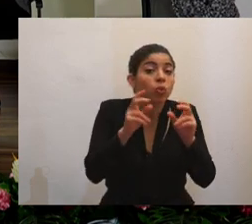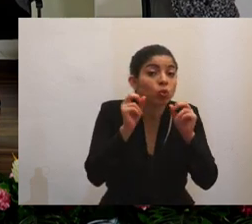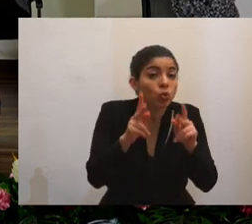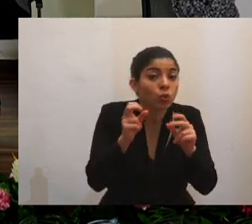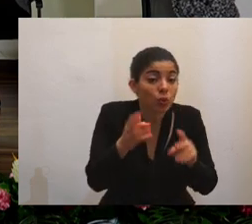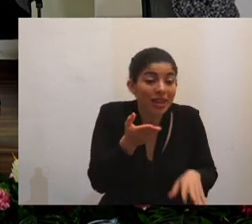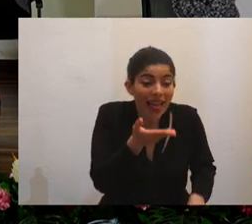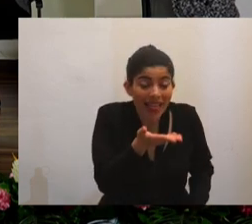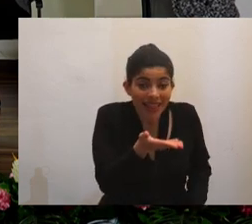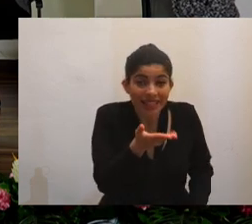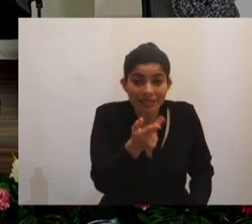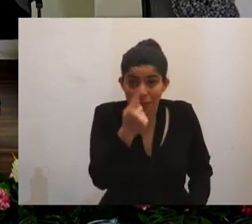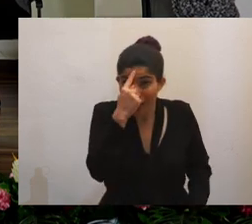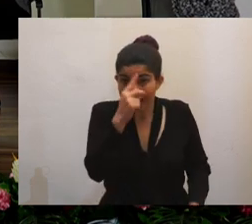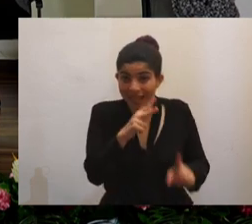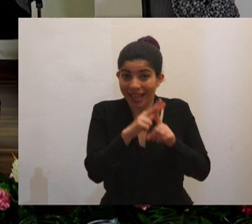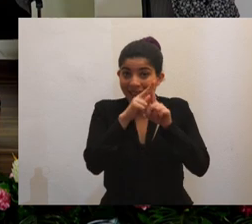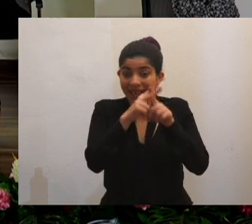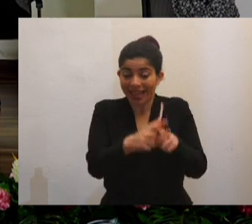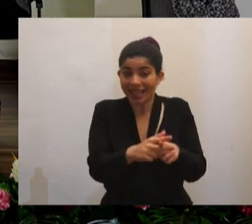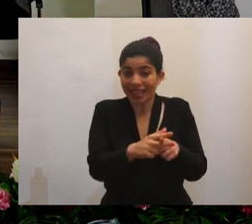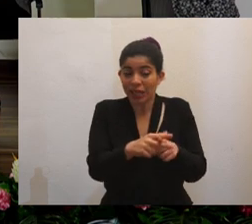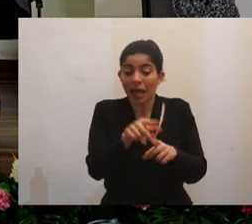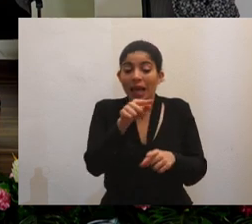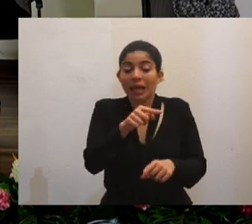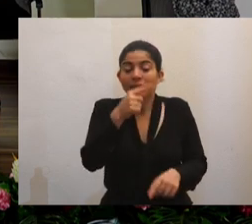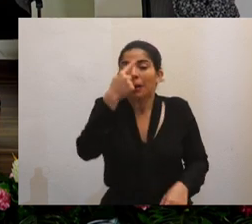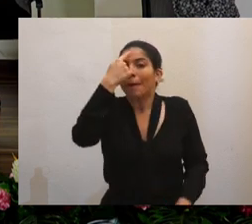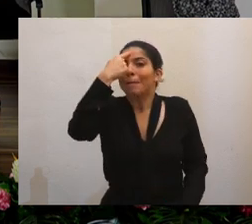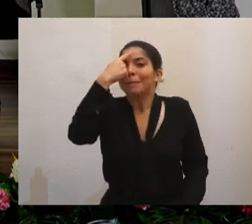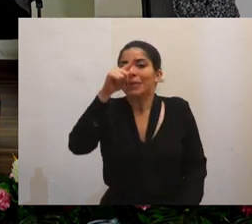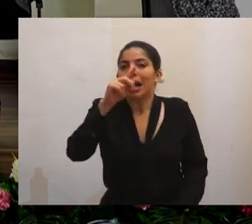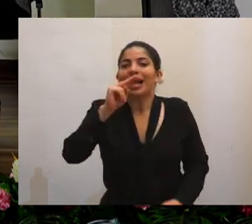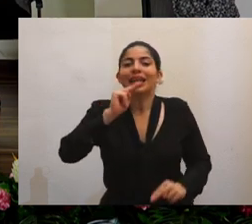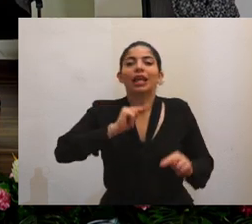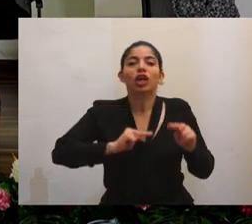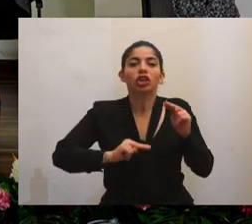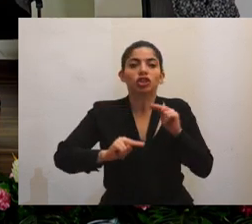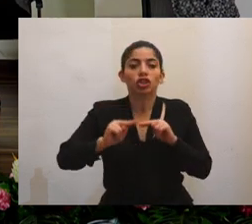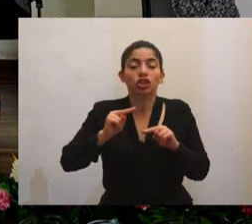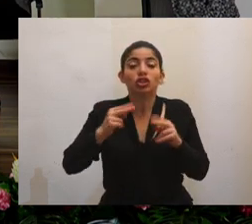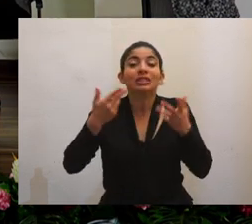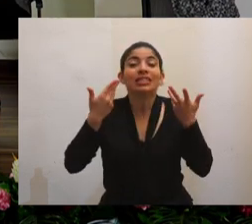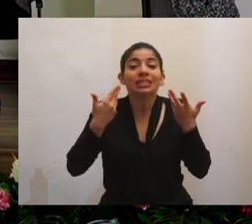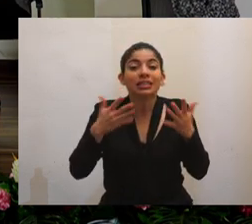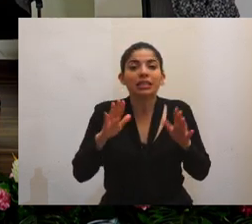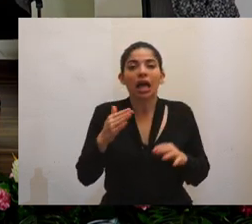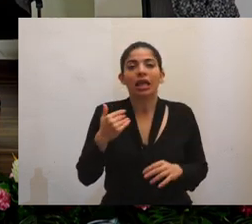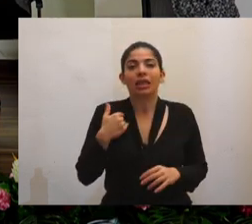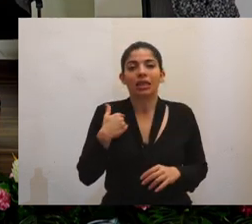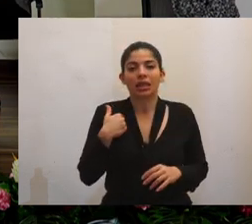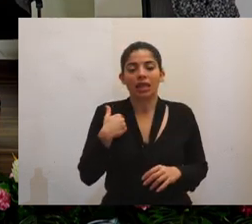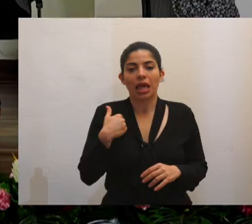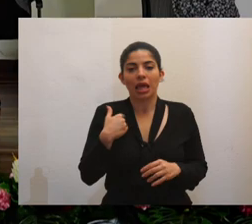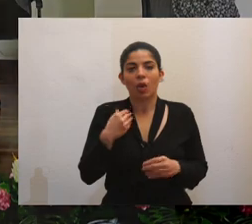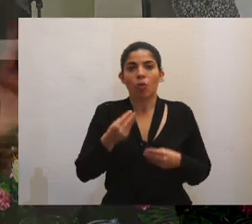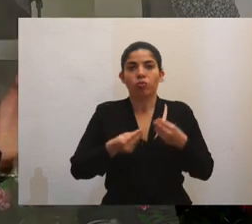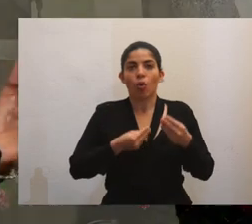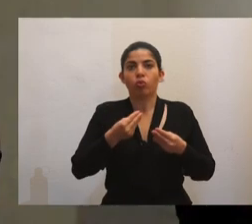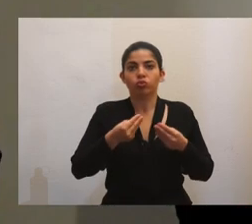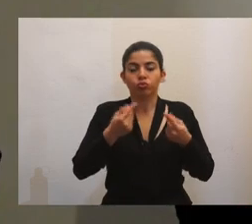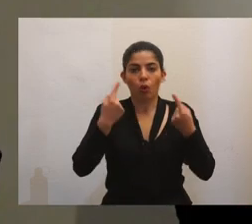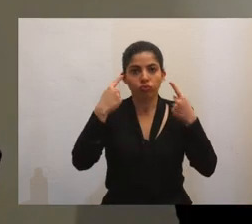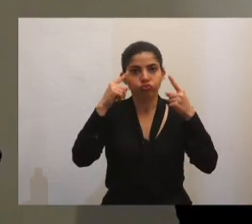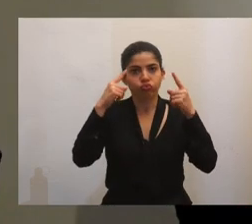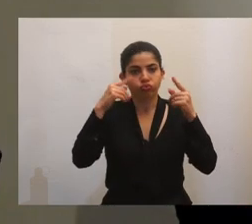oportunidades de crédito son para negocios que ya tienen grados de productividad y por